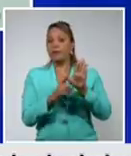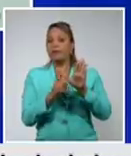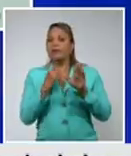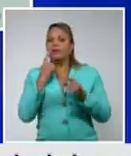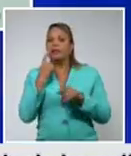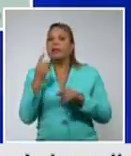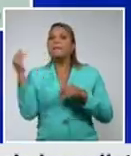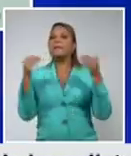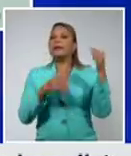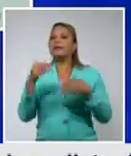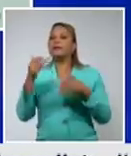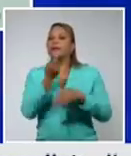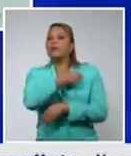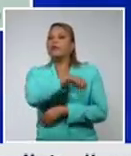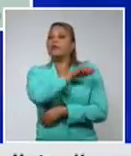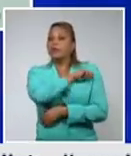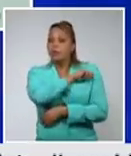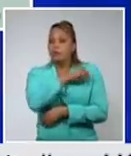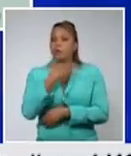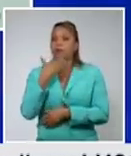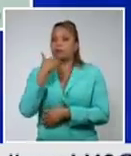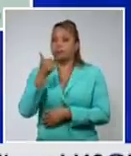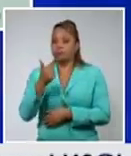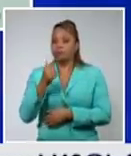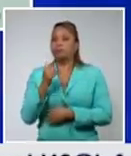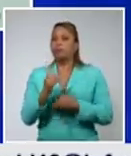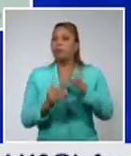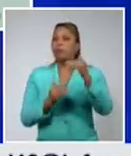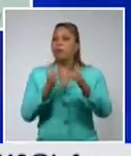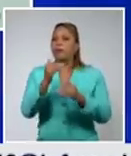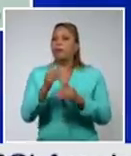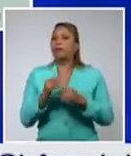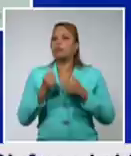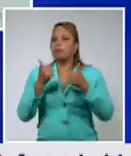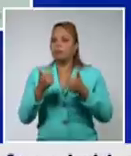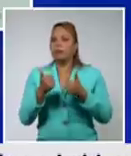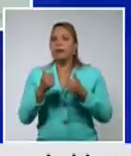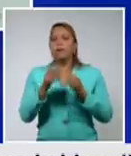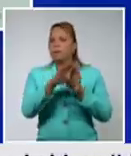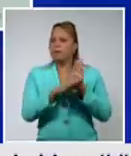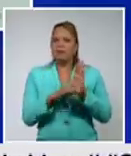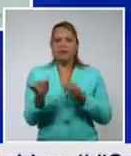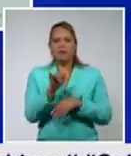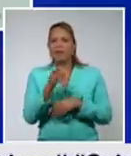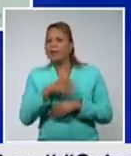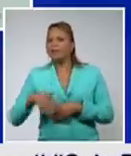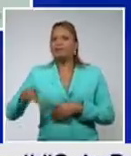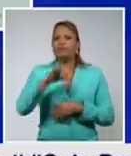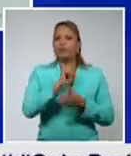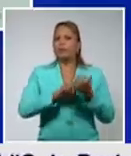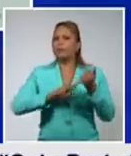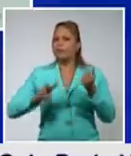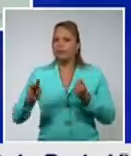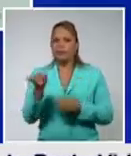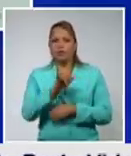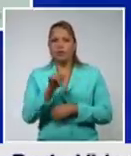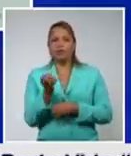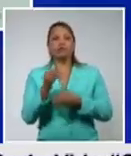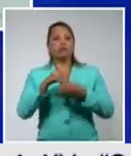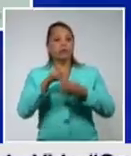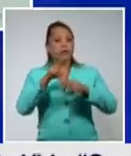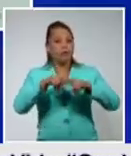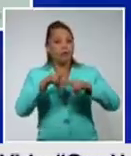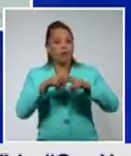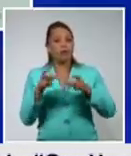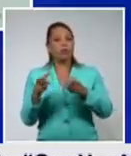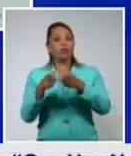participación popular, pues realmente, porque medidas se han tomado en muchos lugares, incluyendo aquí en La Habana con su Consejo de